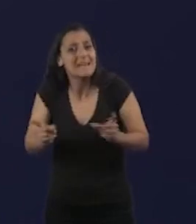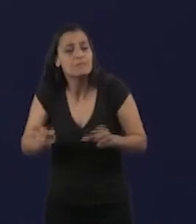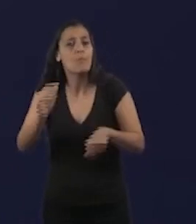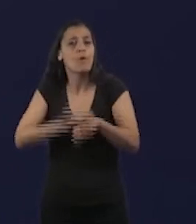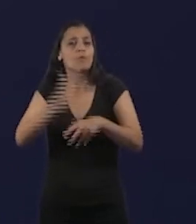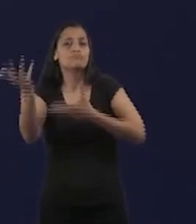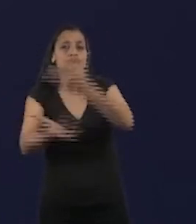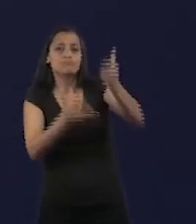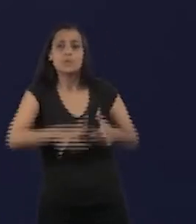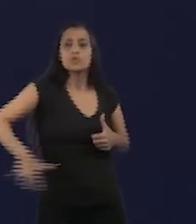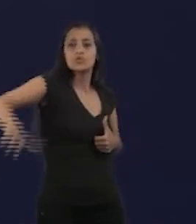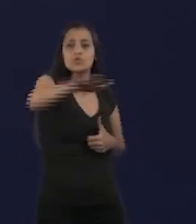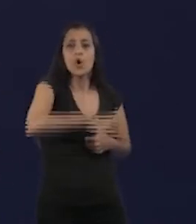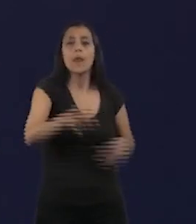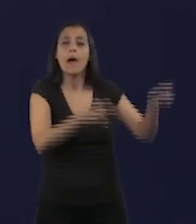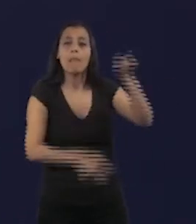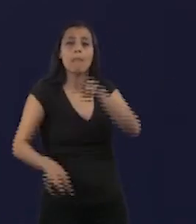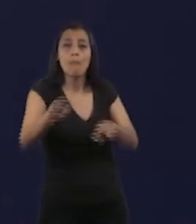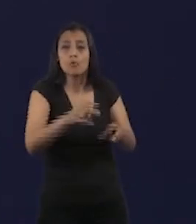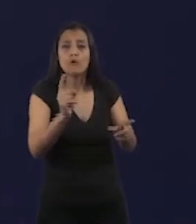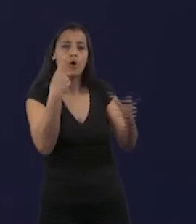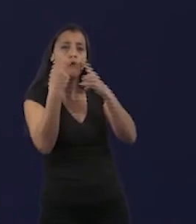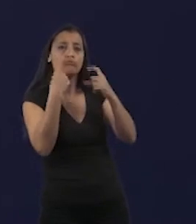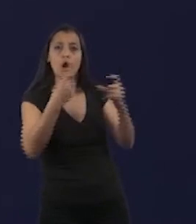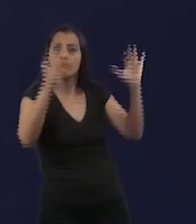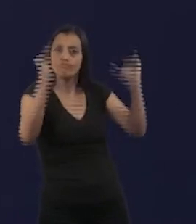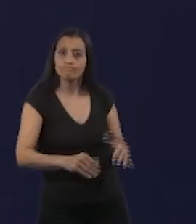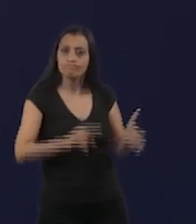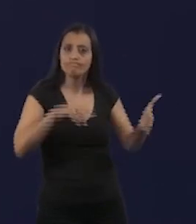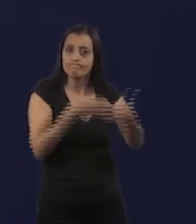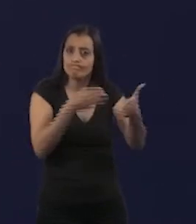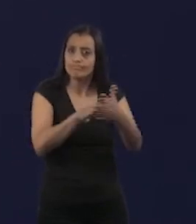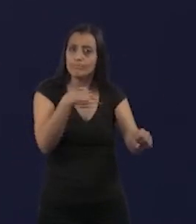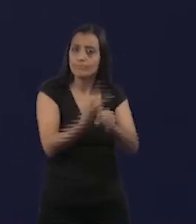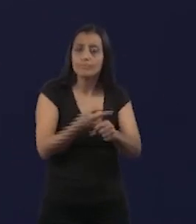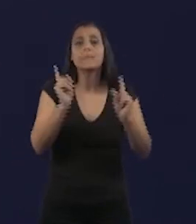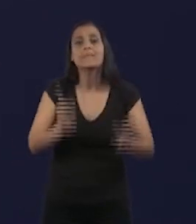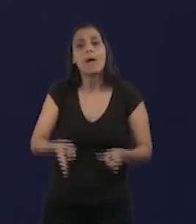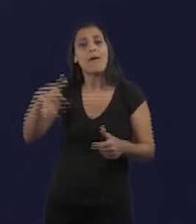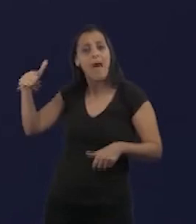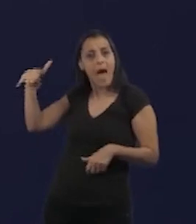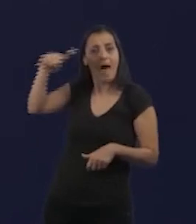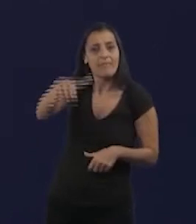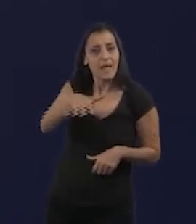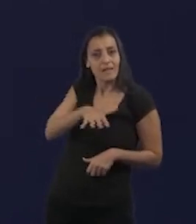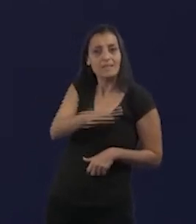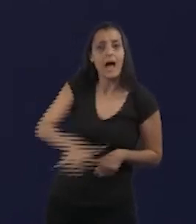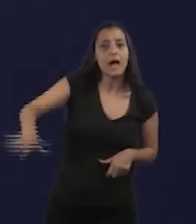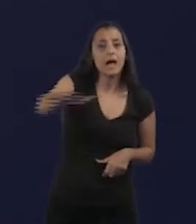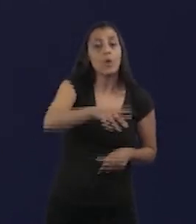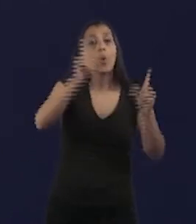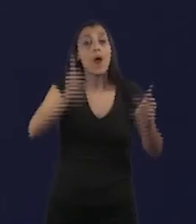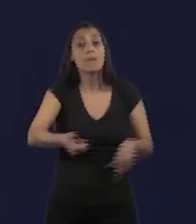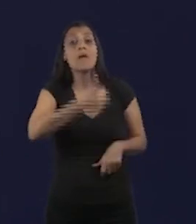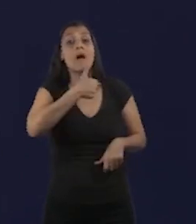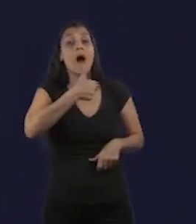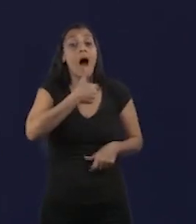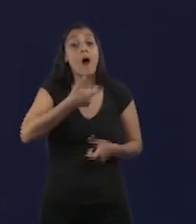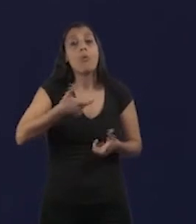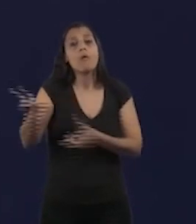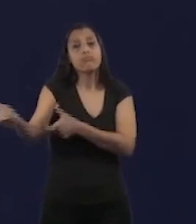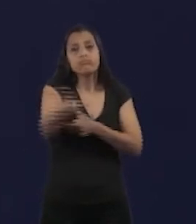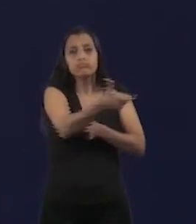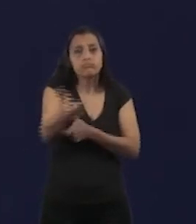operativo para impedir su rápido control el Sabotaje de la pista de aterrizaje y del abastecimiento de agua para aviones hidrantes que